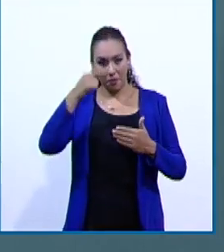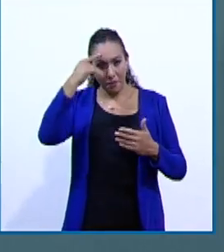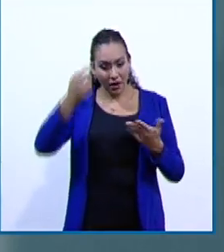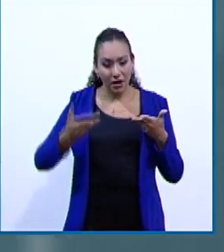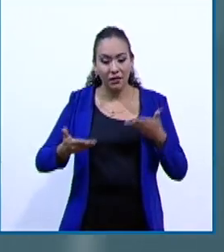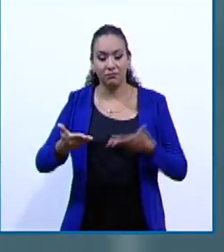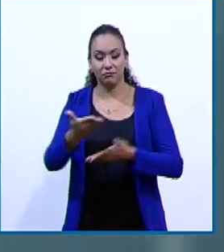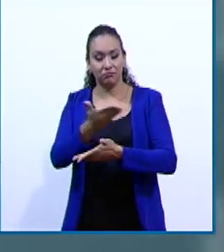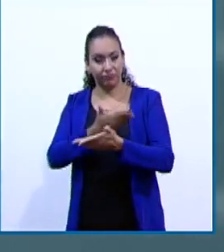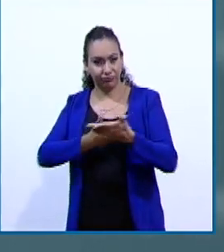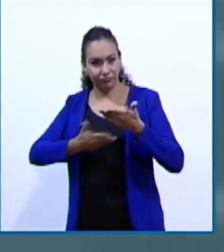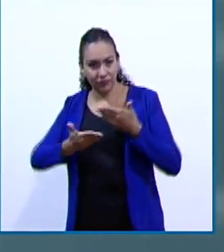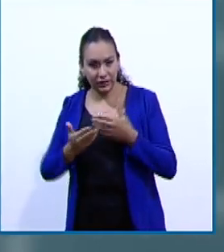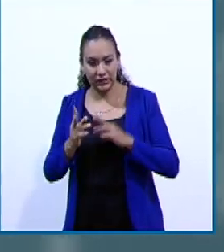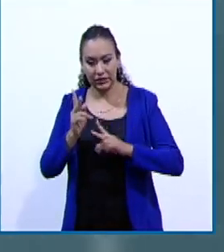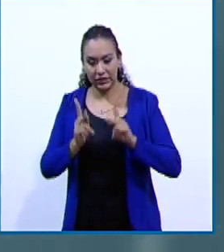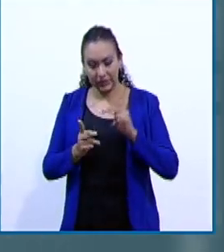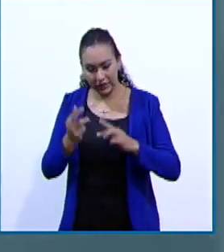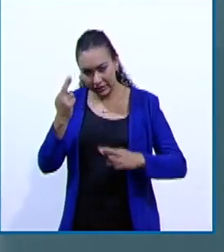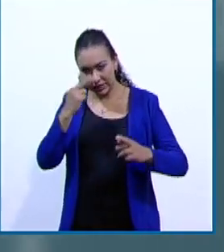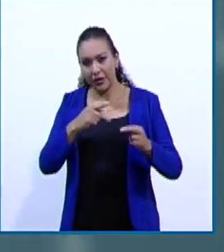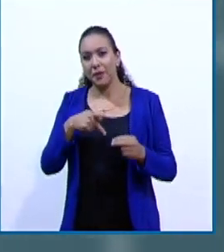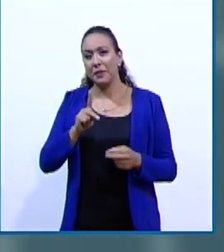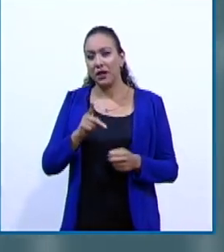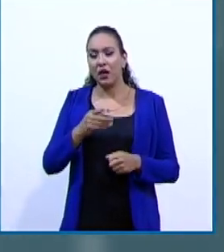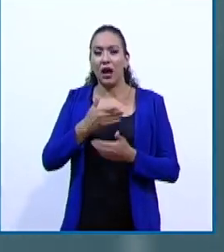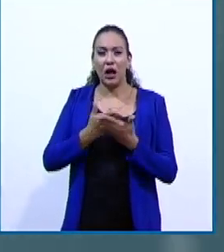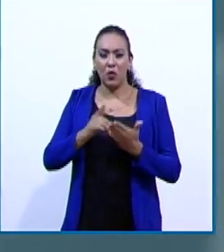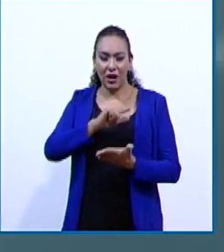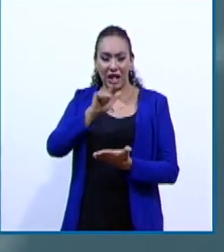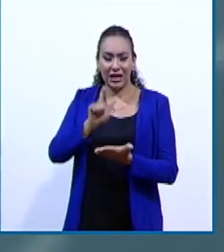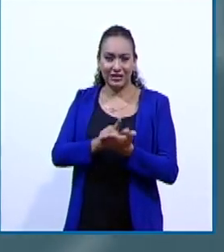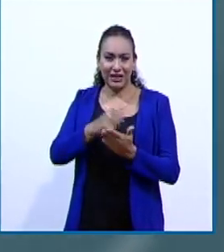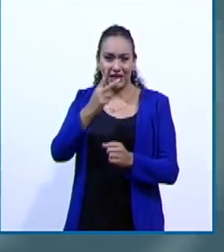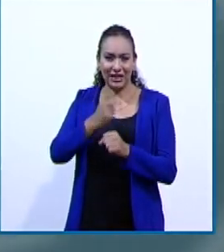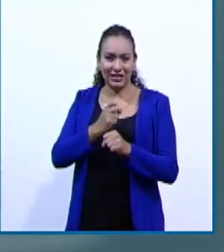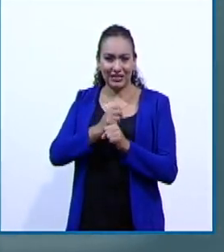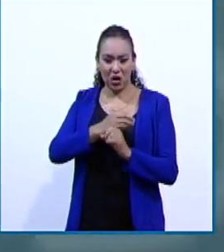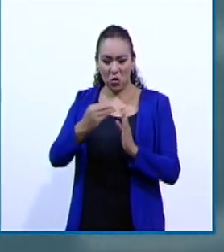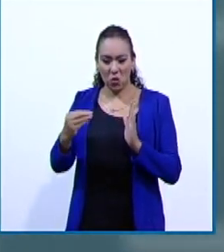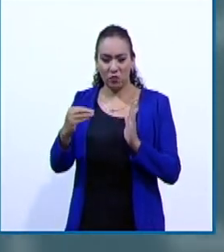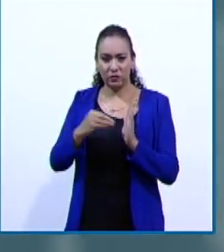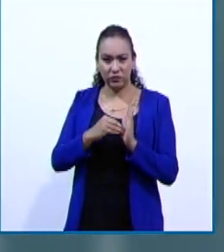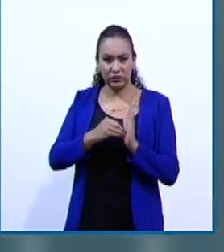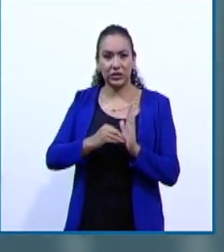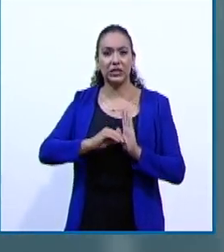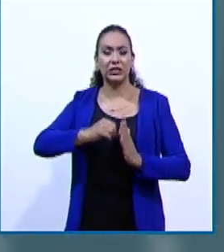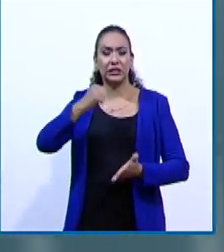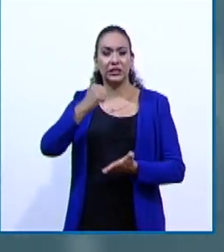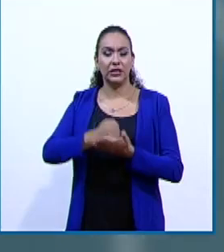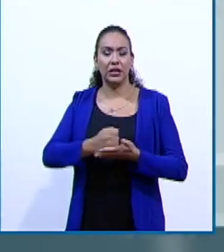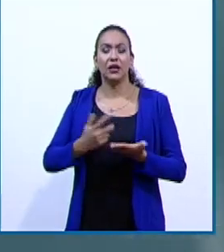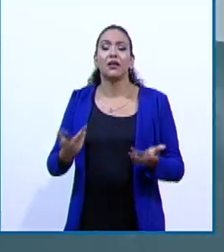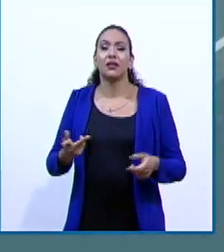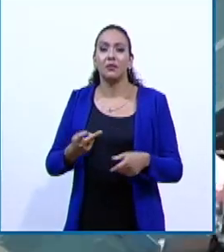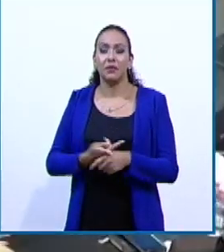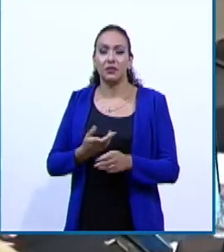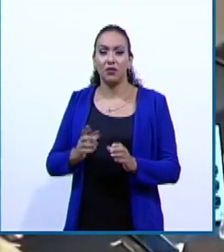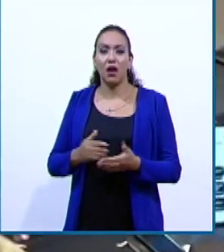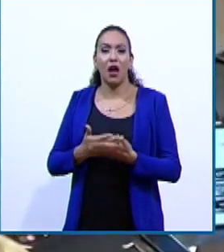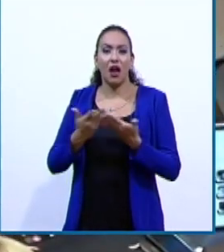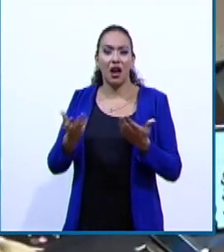modificaciones constitucionales, el proceso de aprobación de las leyes secundarias de la reforma judicial volvió a ser cerrado, atribulado